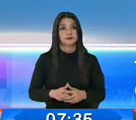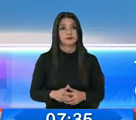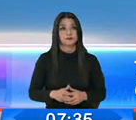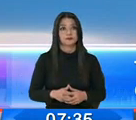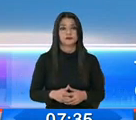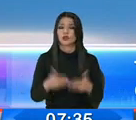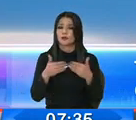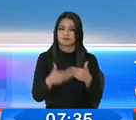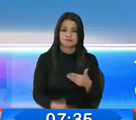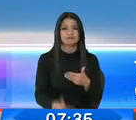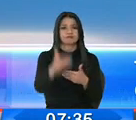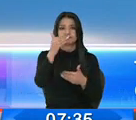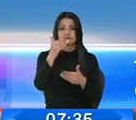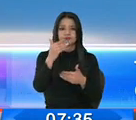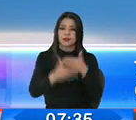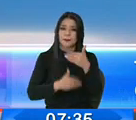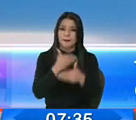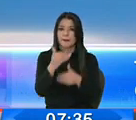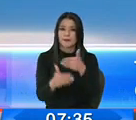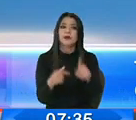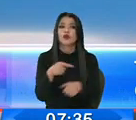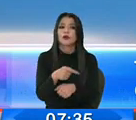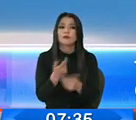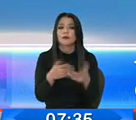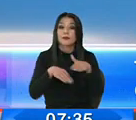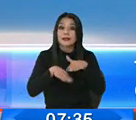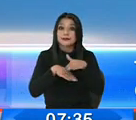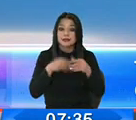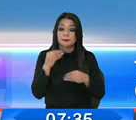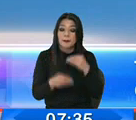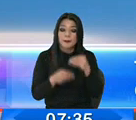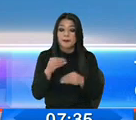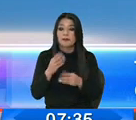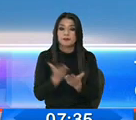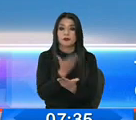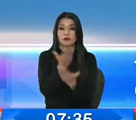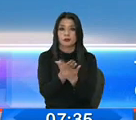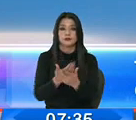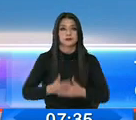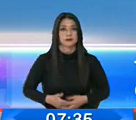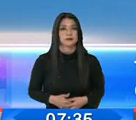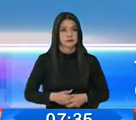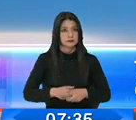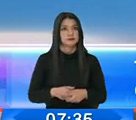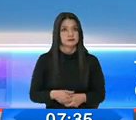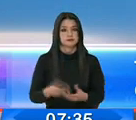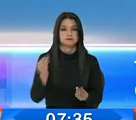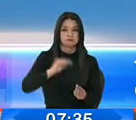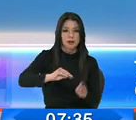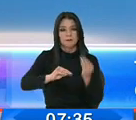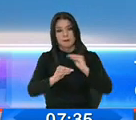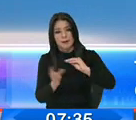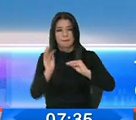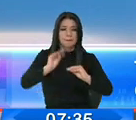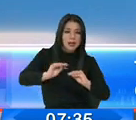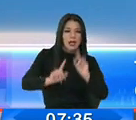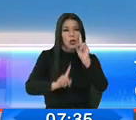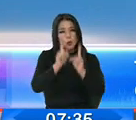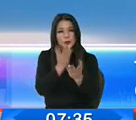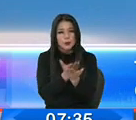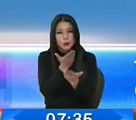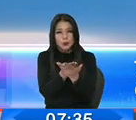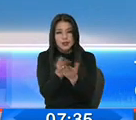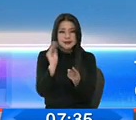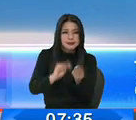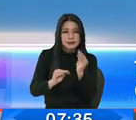digamos, la estructura que nosotros vamos a proponer a efectos de ir incorporando aquellos